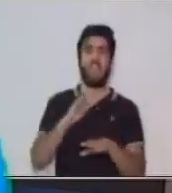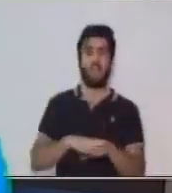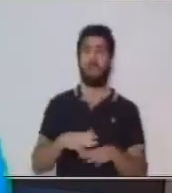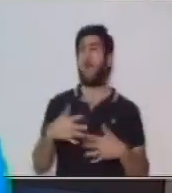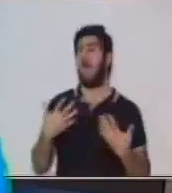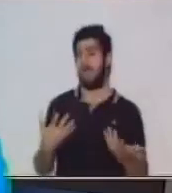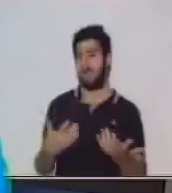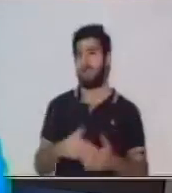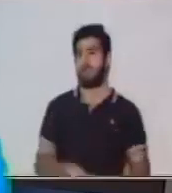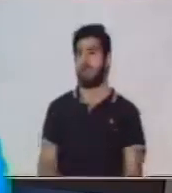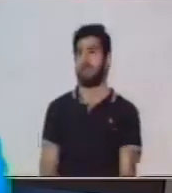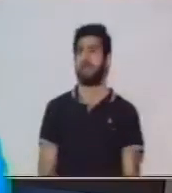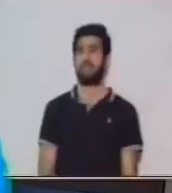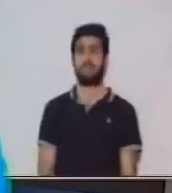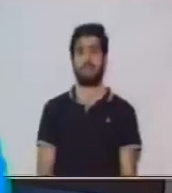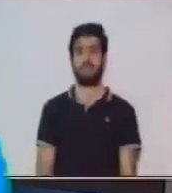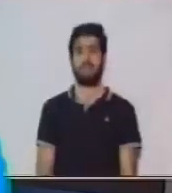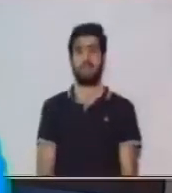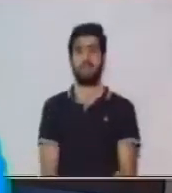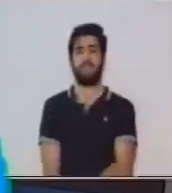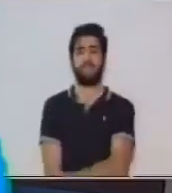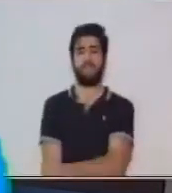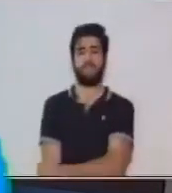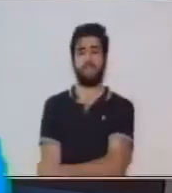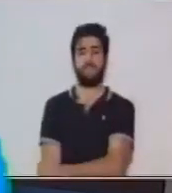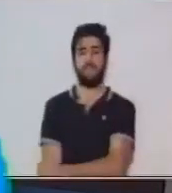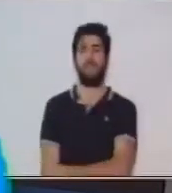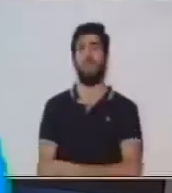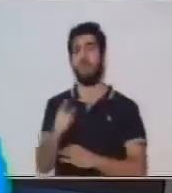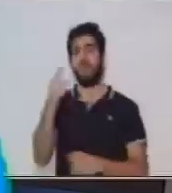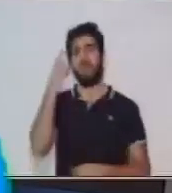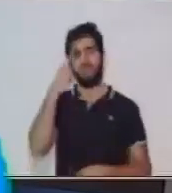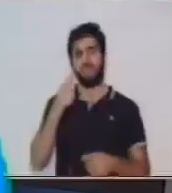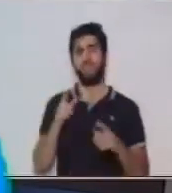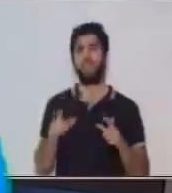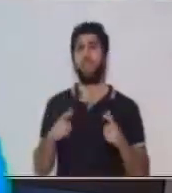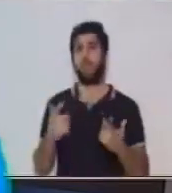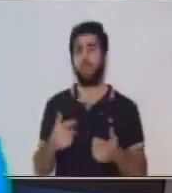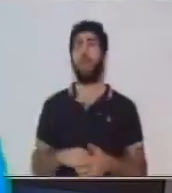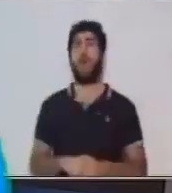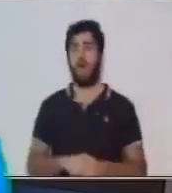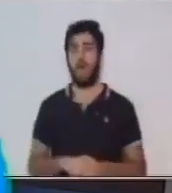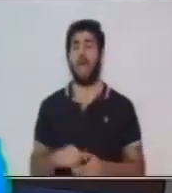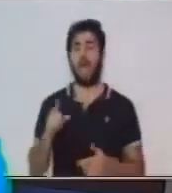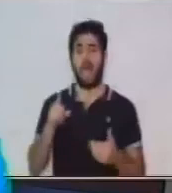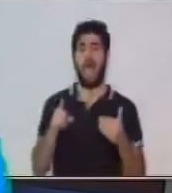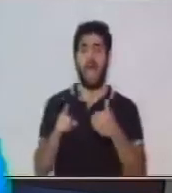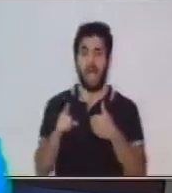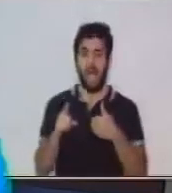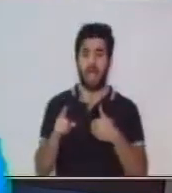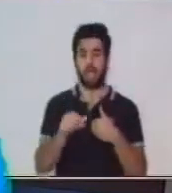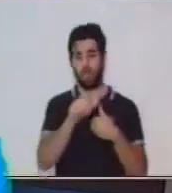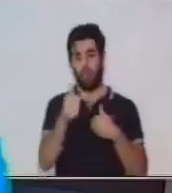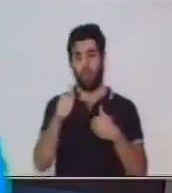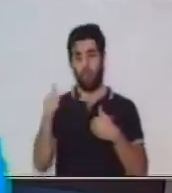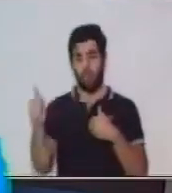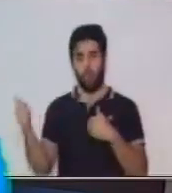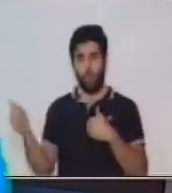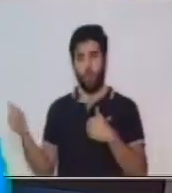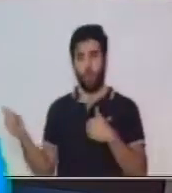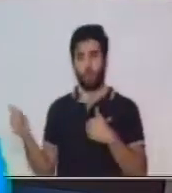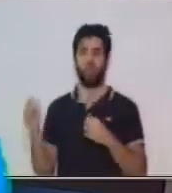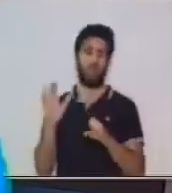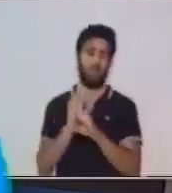Aparte del fantástico, aparte del policíaco, aparte de eso, hay otros que en lugar de venir y quedarse con un